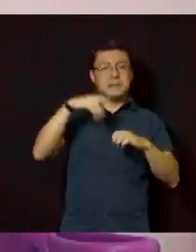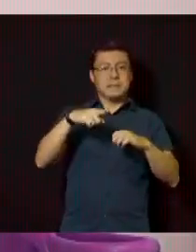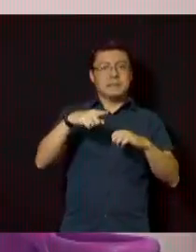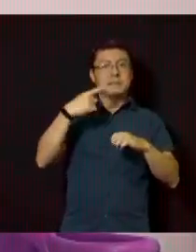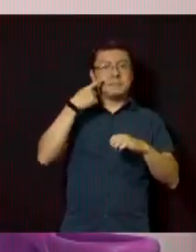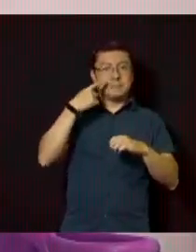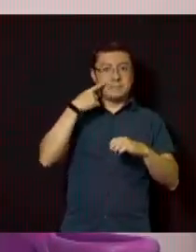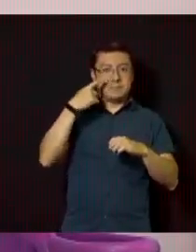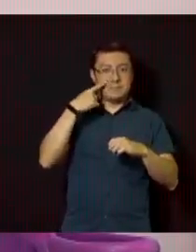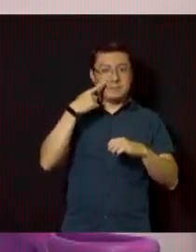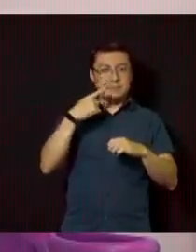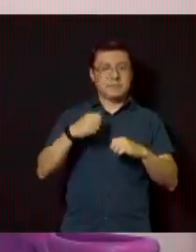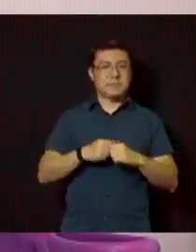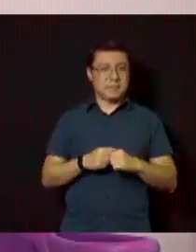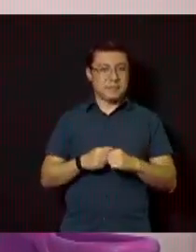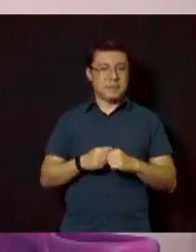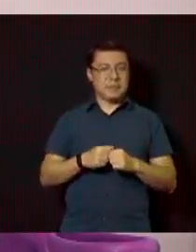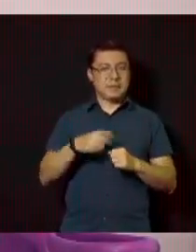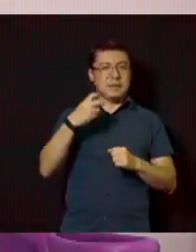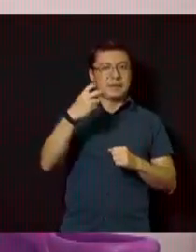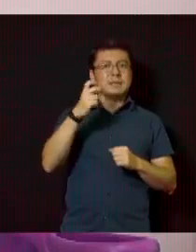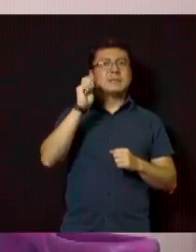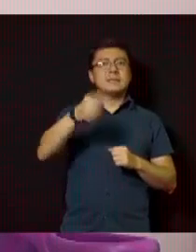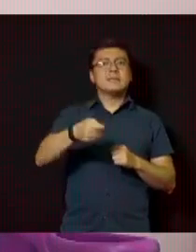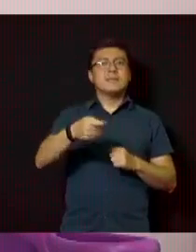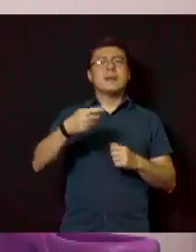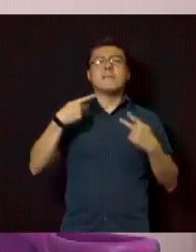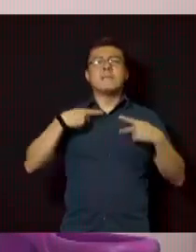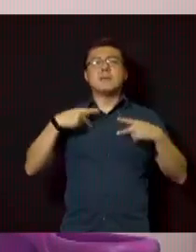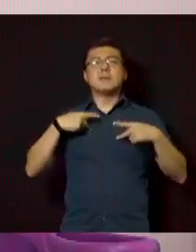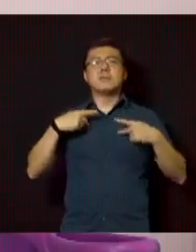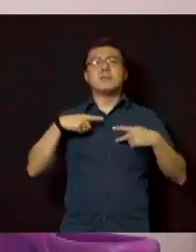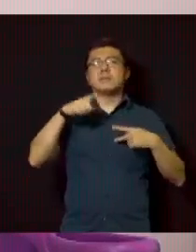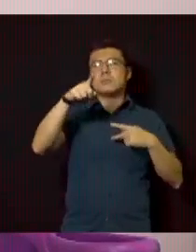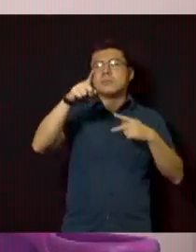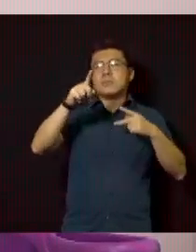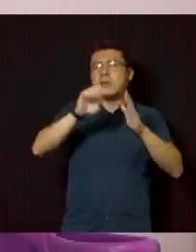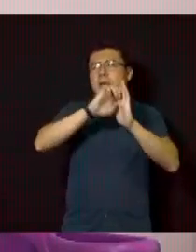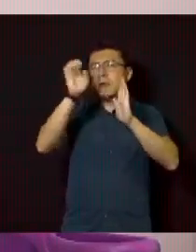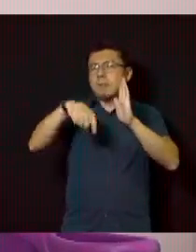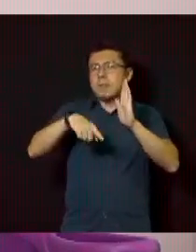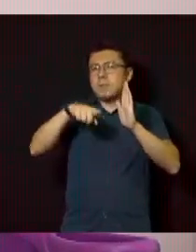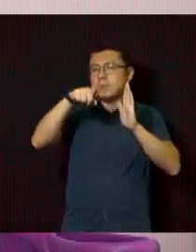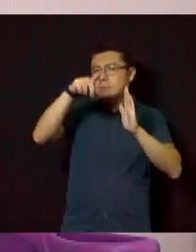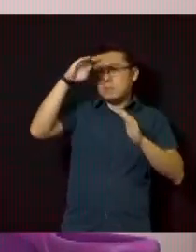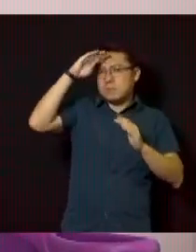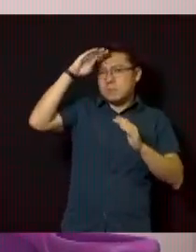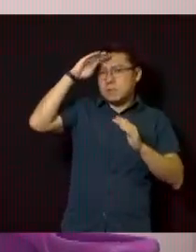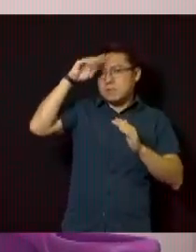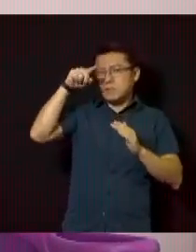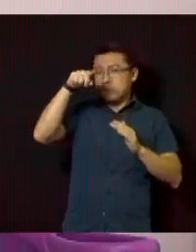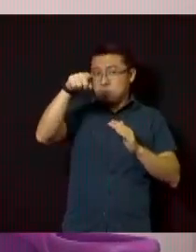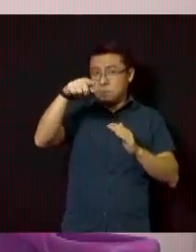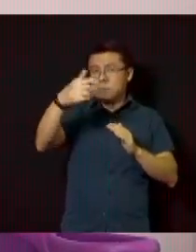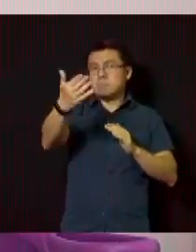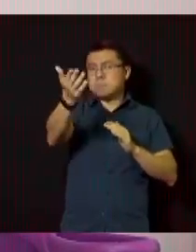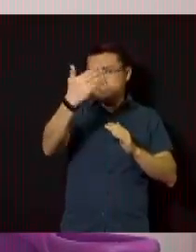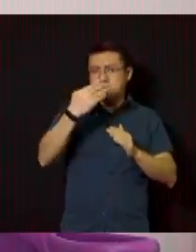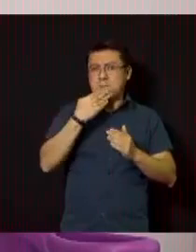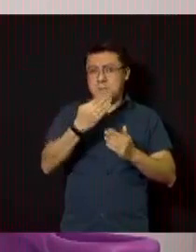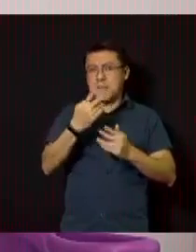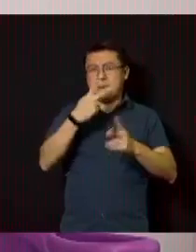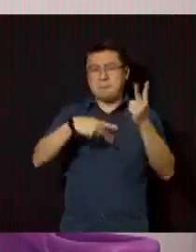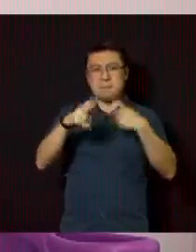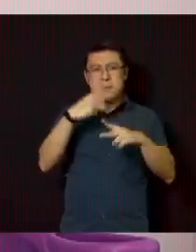es fundamental y yo le hago mucho énfasis a la gente en esto. Imagínate una empresa que te permite ser tú misma, donde eres bienvenido como eres.